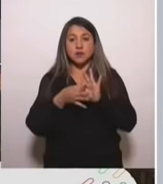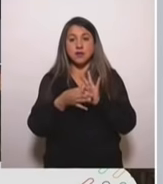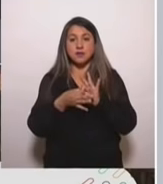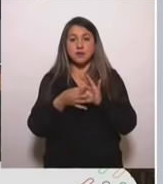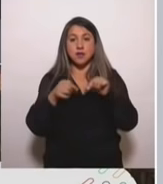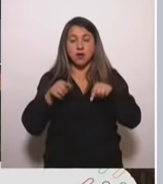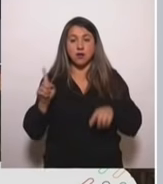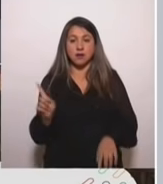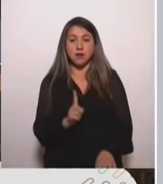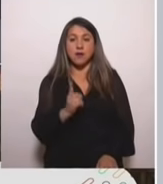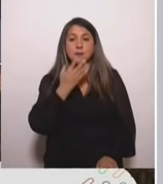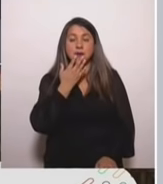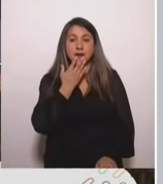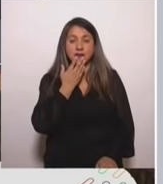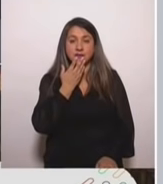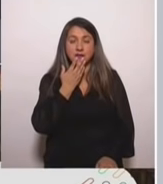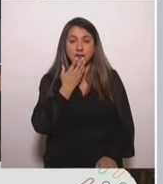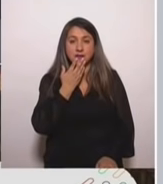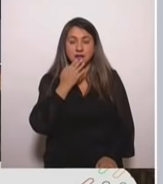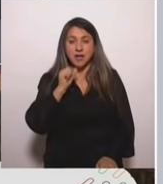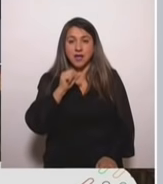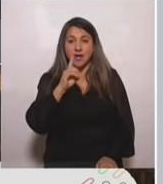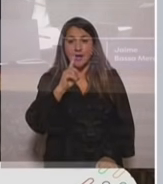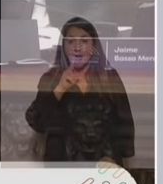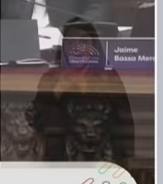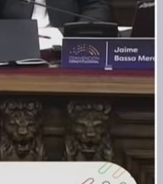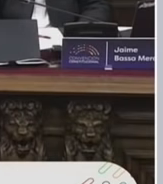Efectivamente, Sebastián, a mí me parece que es urgente.